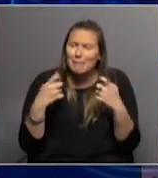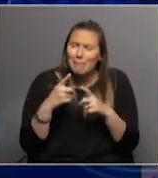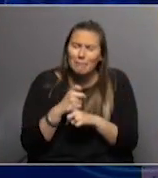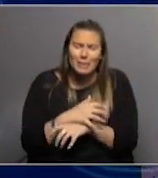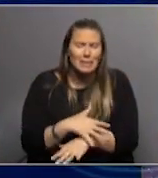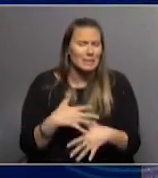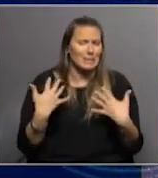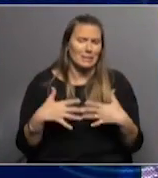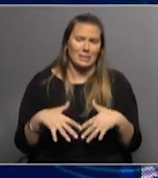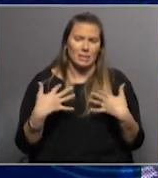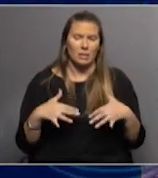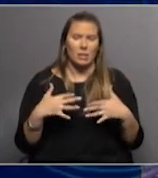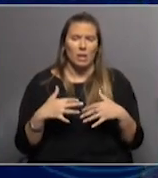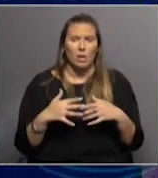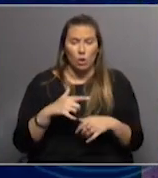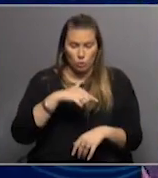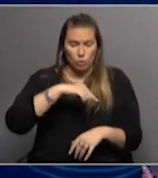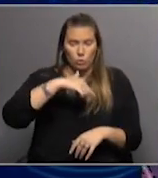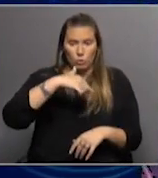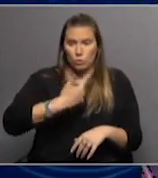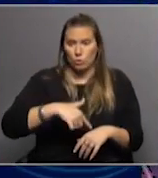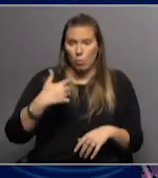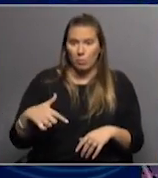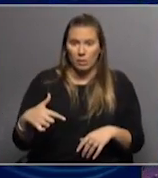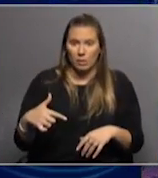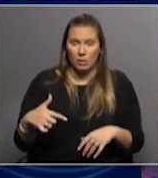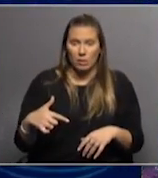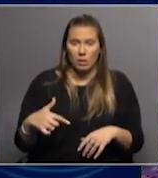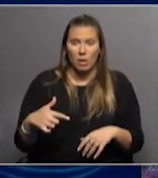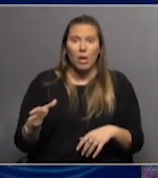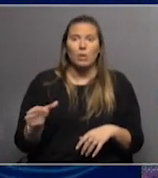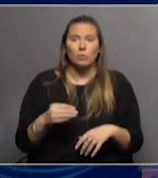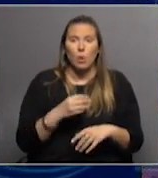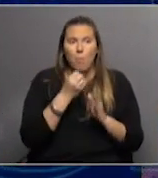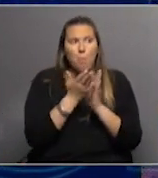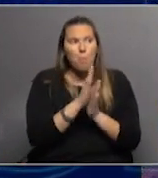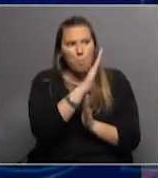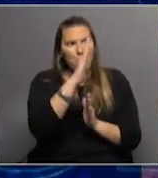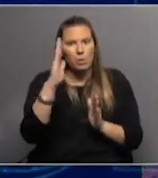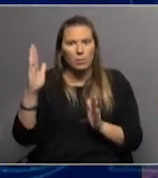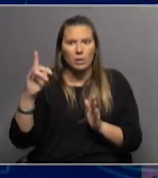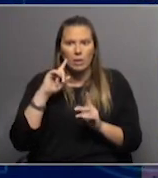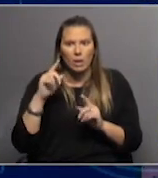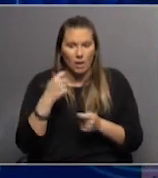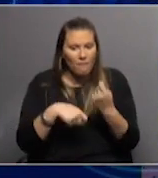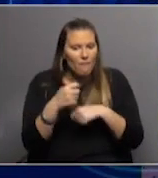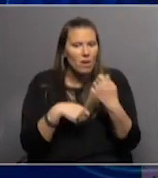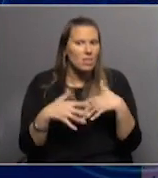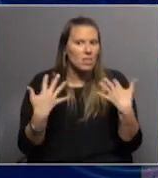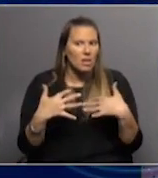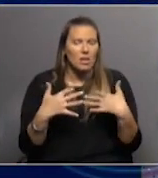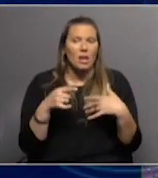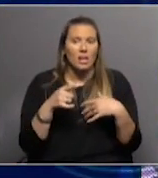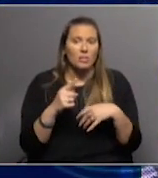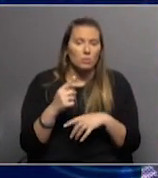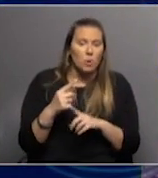difíciles. Los shopping centers tienen todos muy buenas librerías y empujan mucho la venta del libro. En